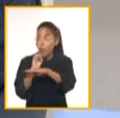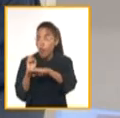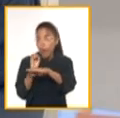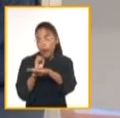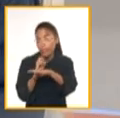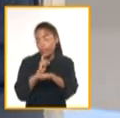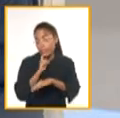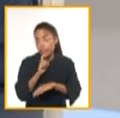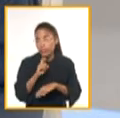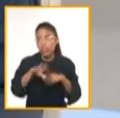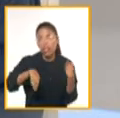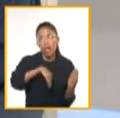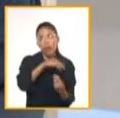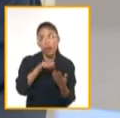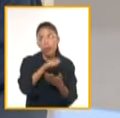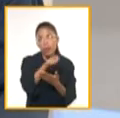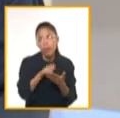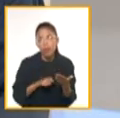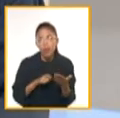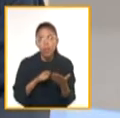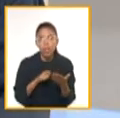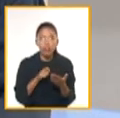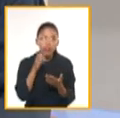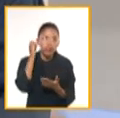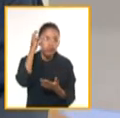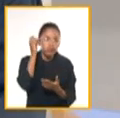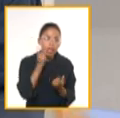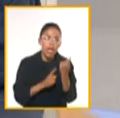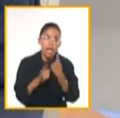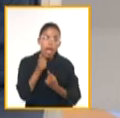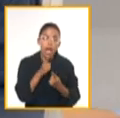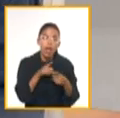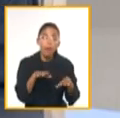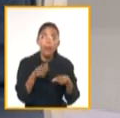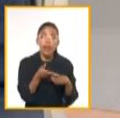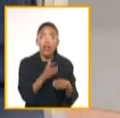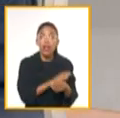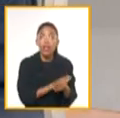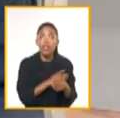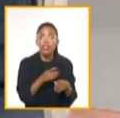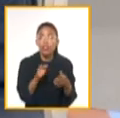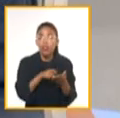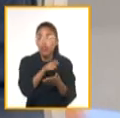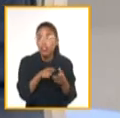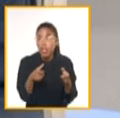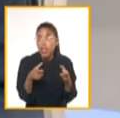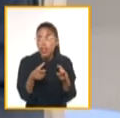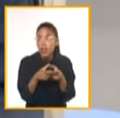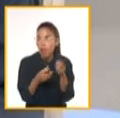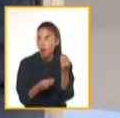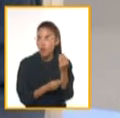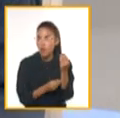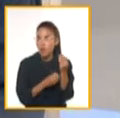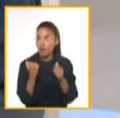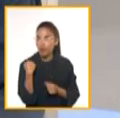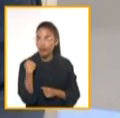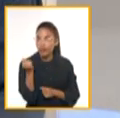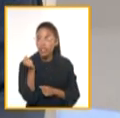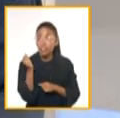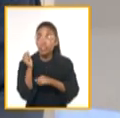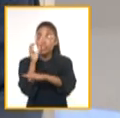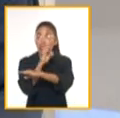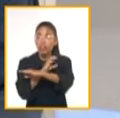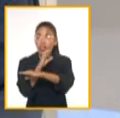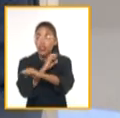la estrategia. O sea, tratamos de entonces garantizar un microsistema robusto en el centro del país, donde se incluía la unidad de octubre,